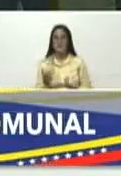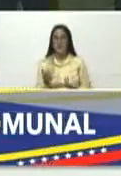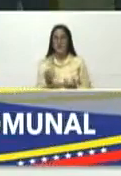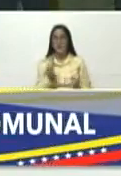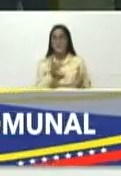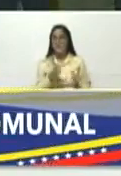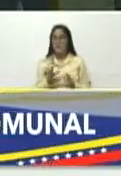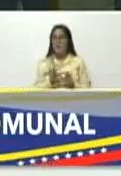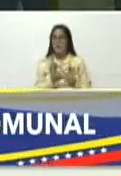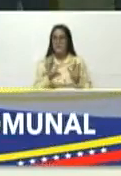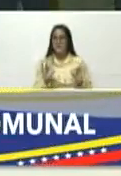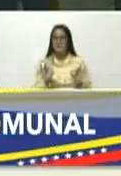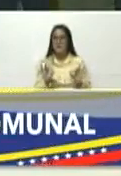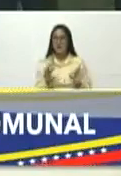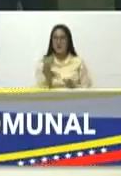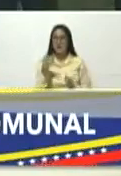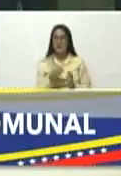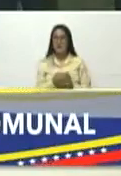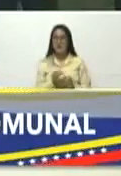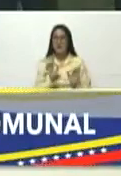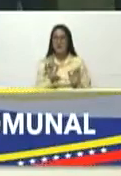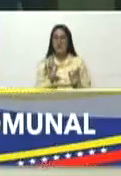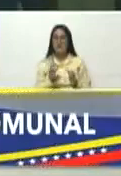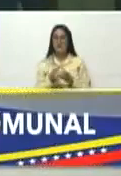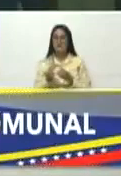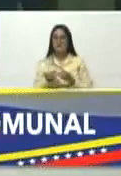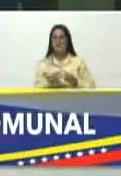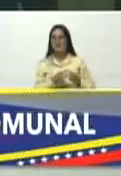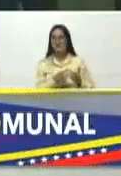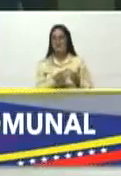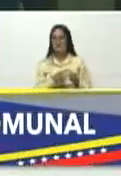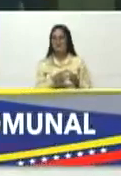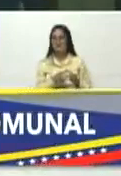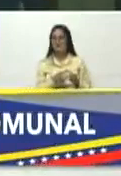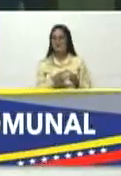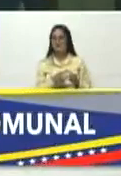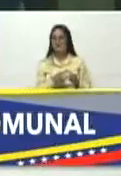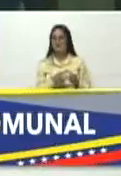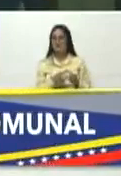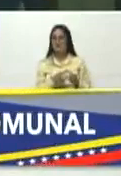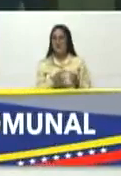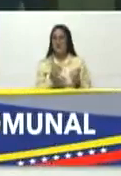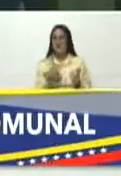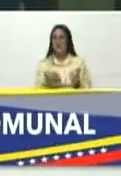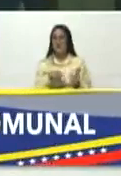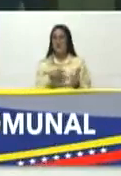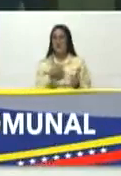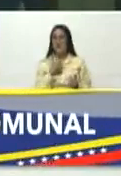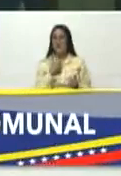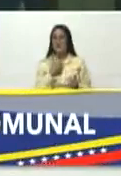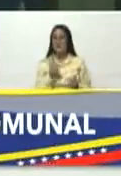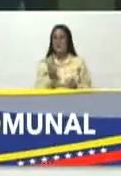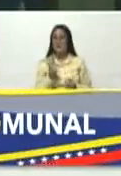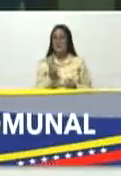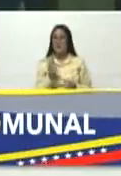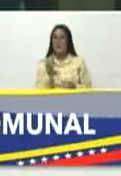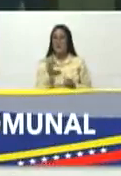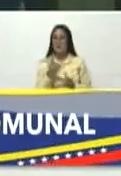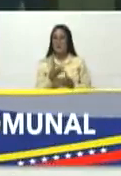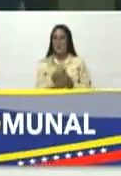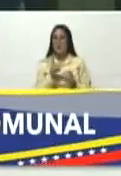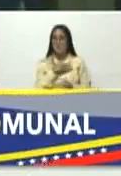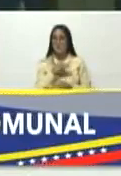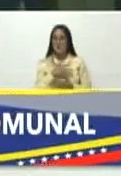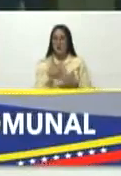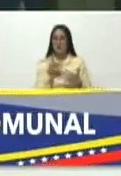plan especial para esos 4.000 puntos, para meterle allí lo que nosotros diríamos en Venezuela, para meterle todas las